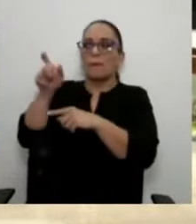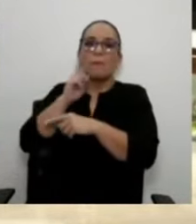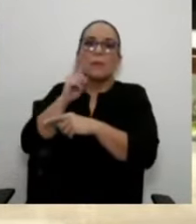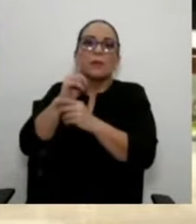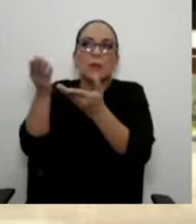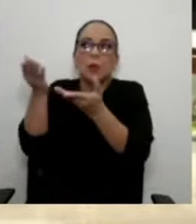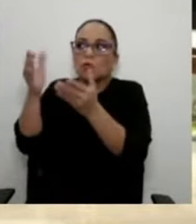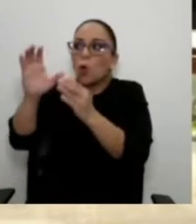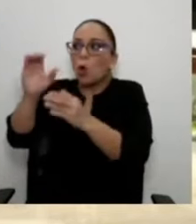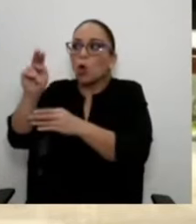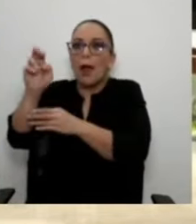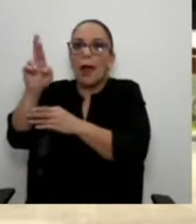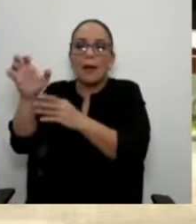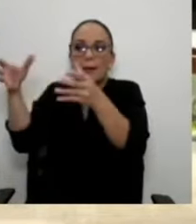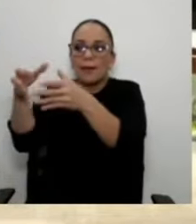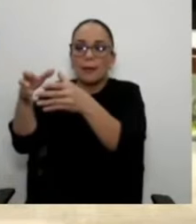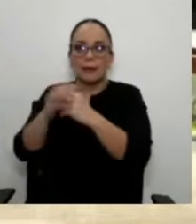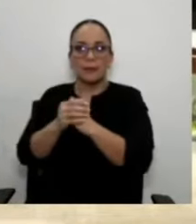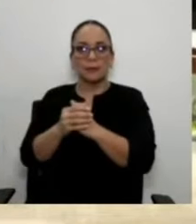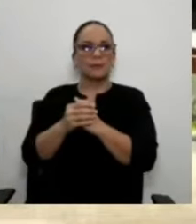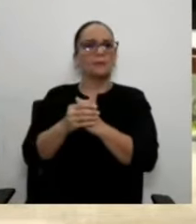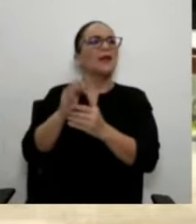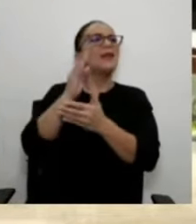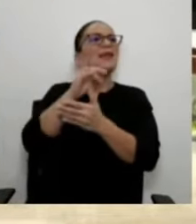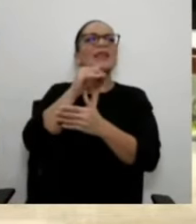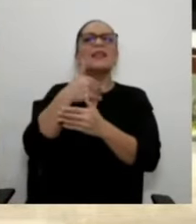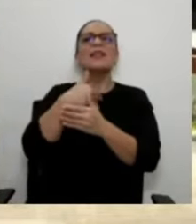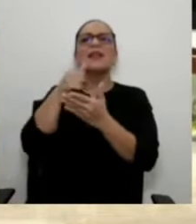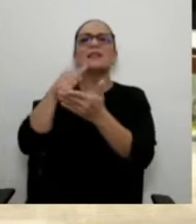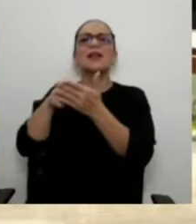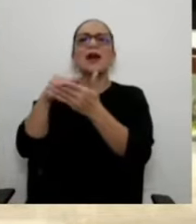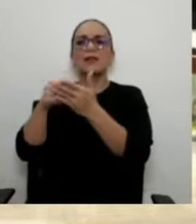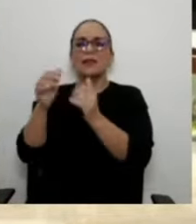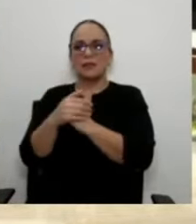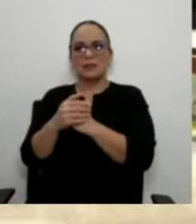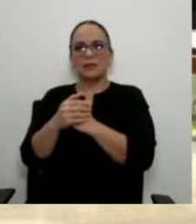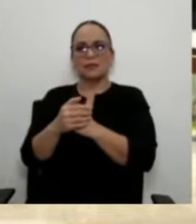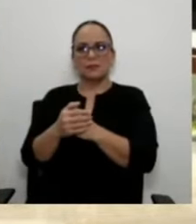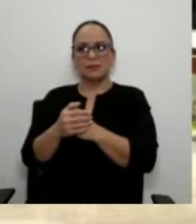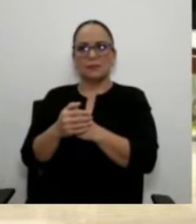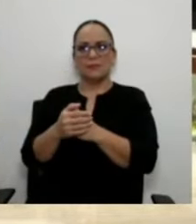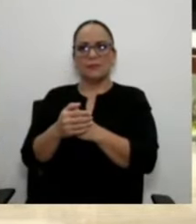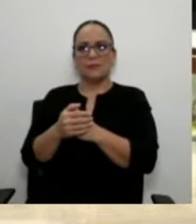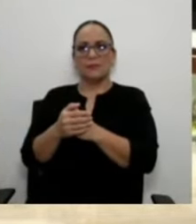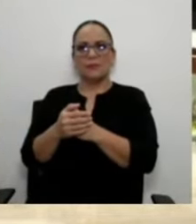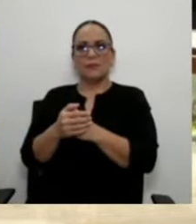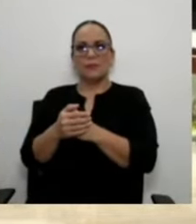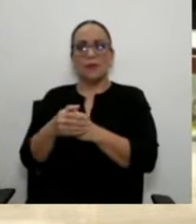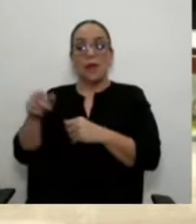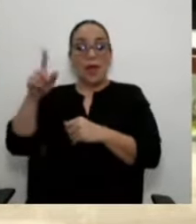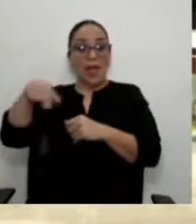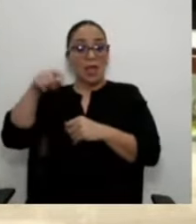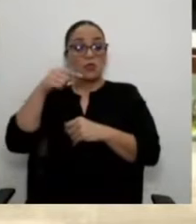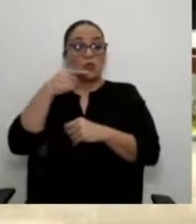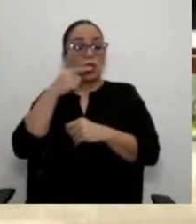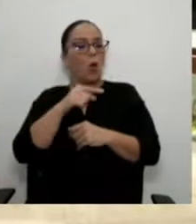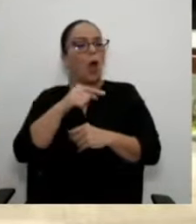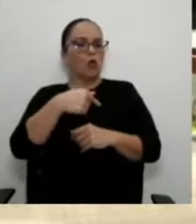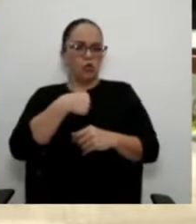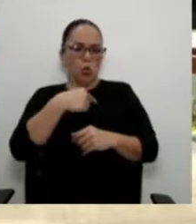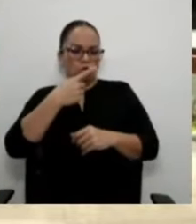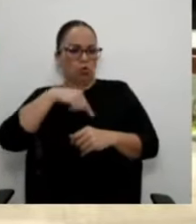Tomamos como ofensa, ¿alguien tiene las cartas que enviaron? Tomamos como ofensa que no hubo ninguna agresión a la ministra.